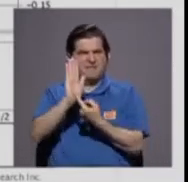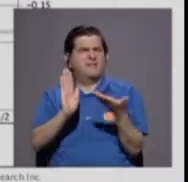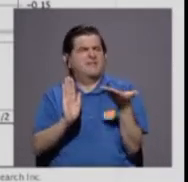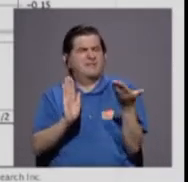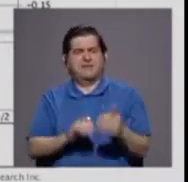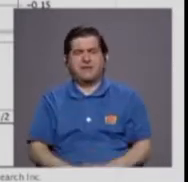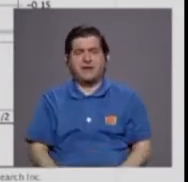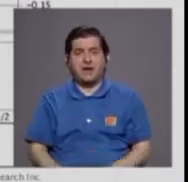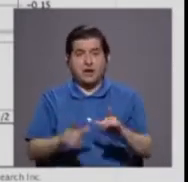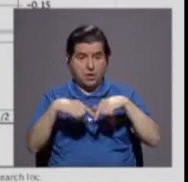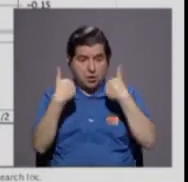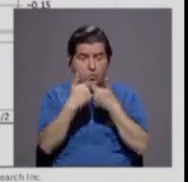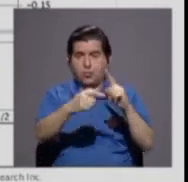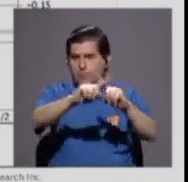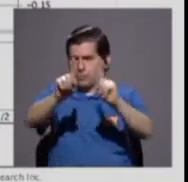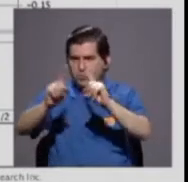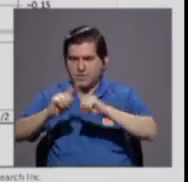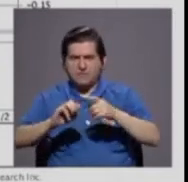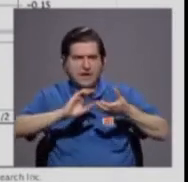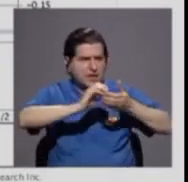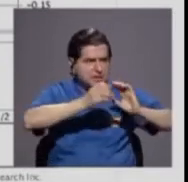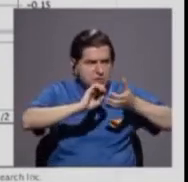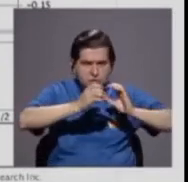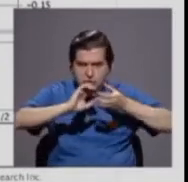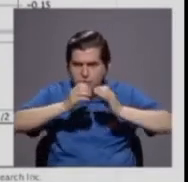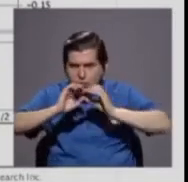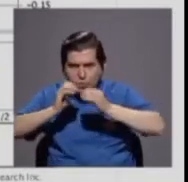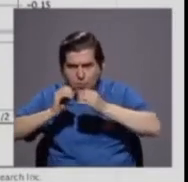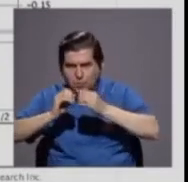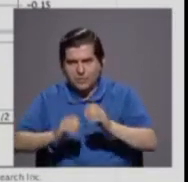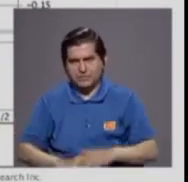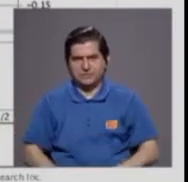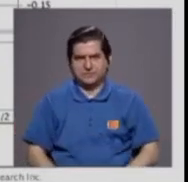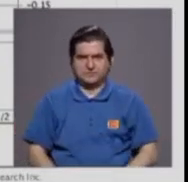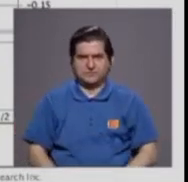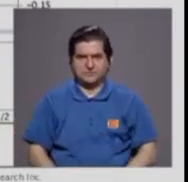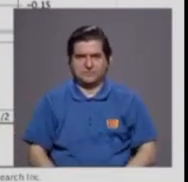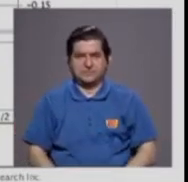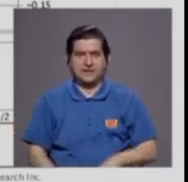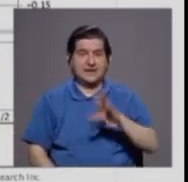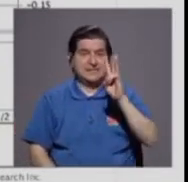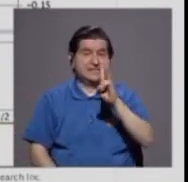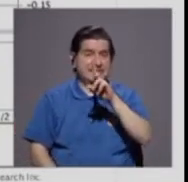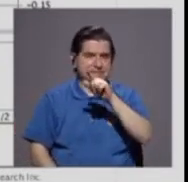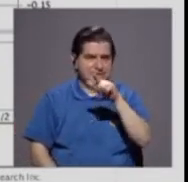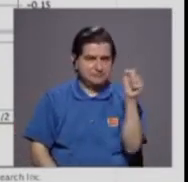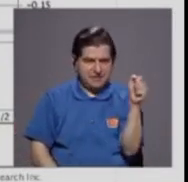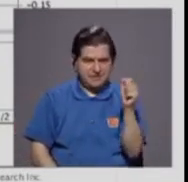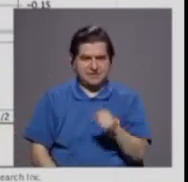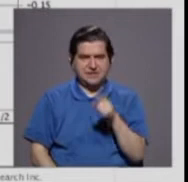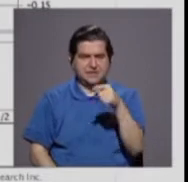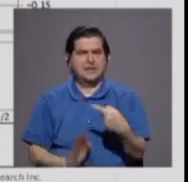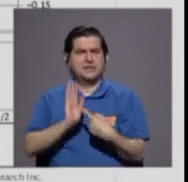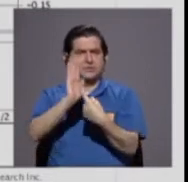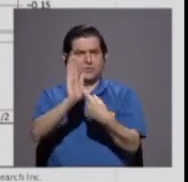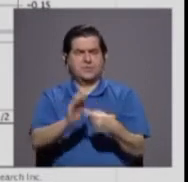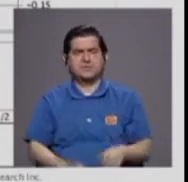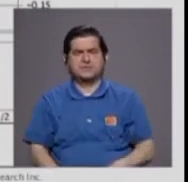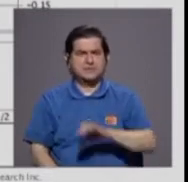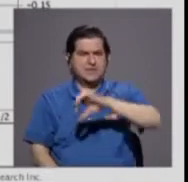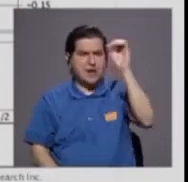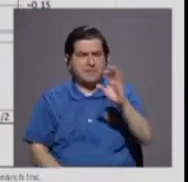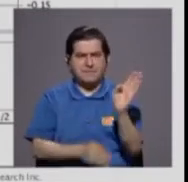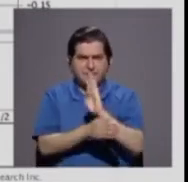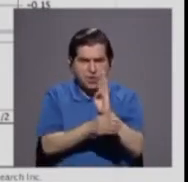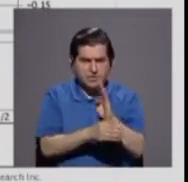un conjunto de distintos índices a 6 meses. Entonces esto refleja las tasas de